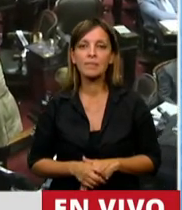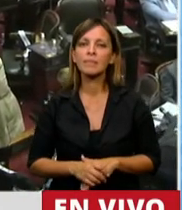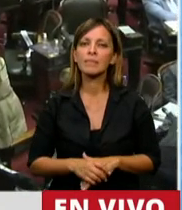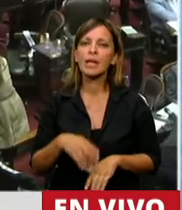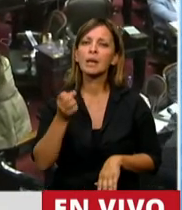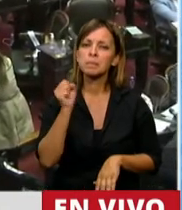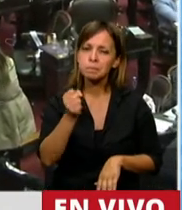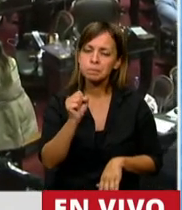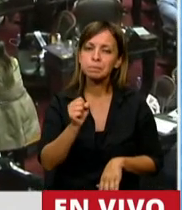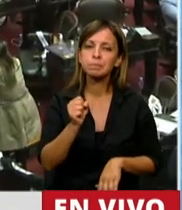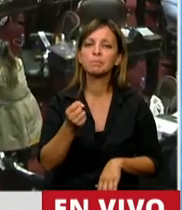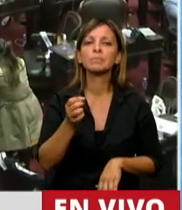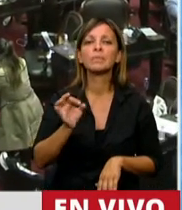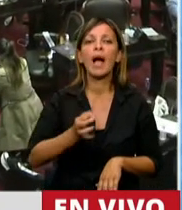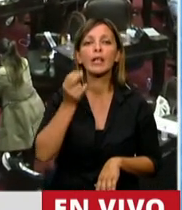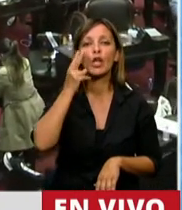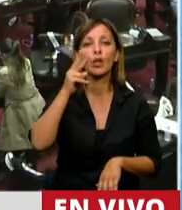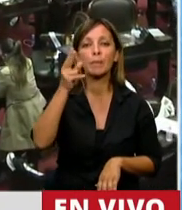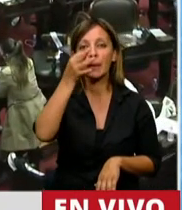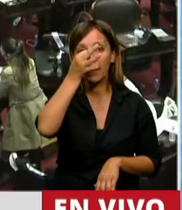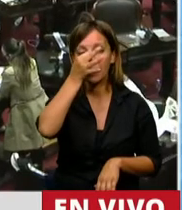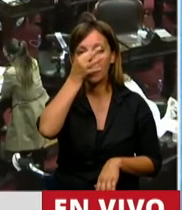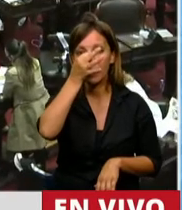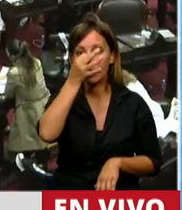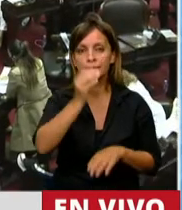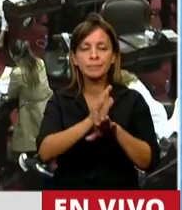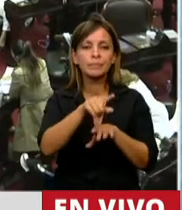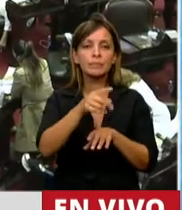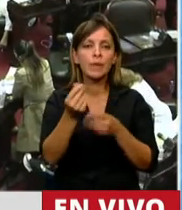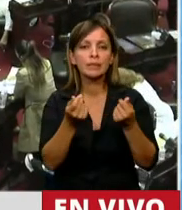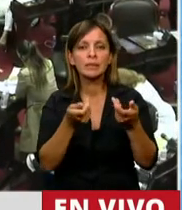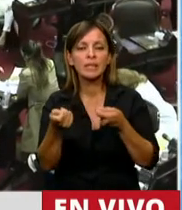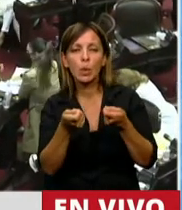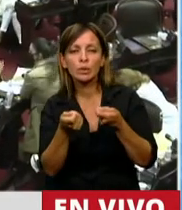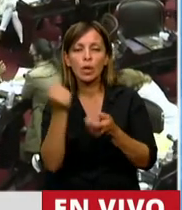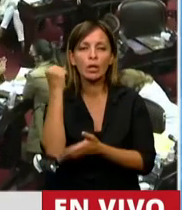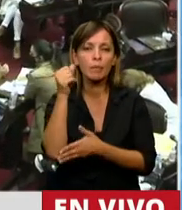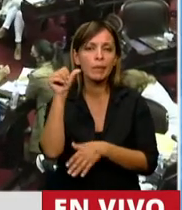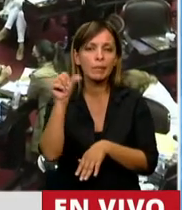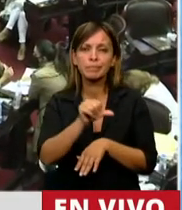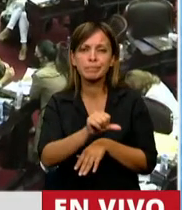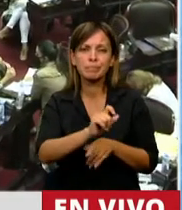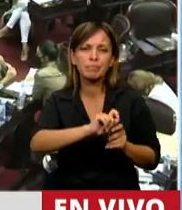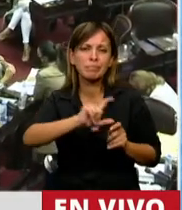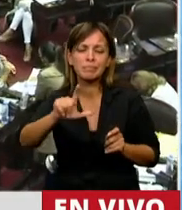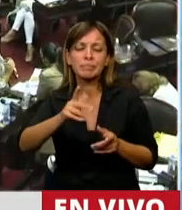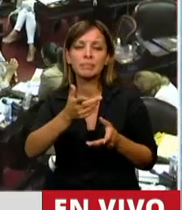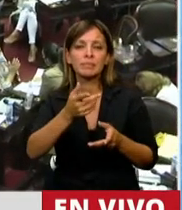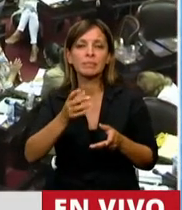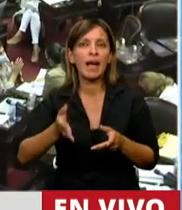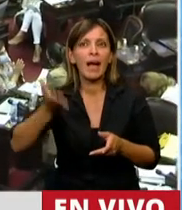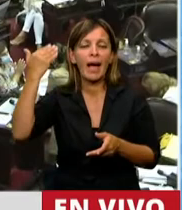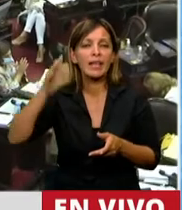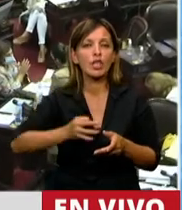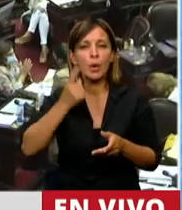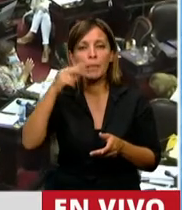Hemos tenido en el año 2020 el déficit fiscal más alto desde el año 1975,